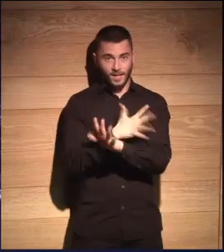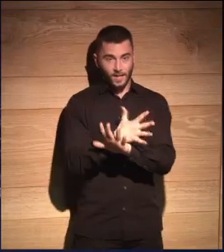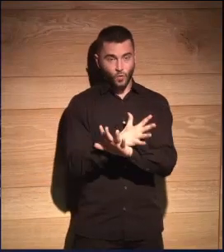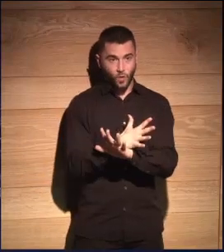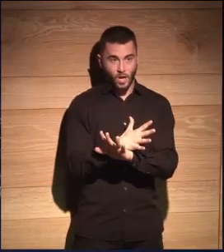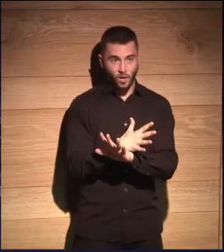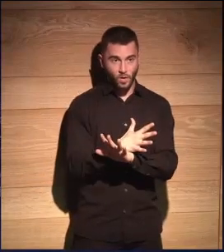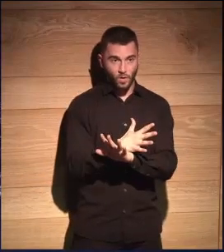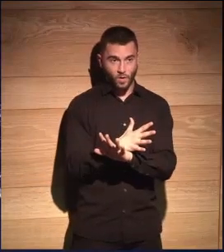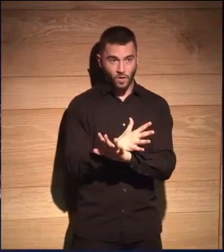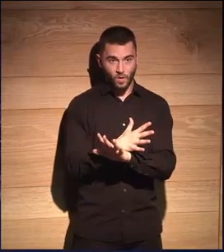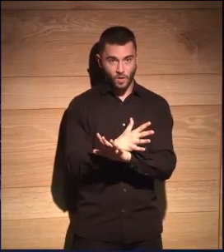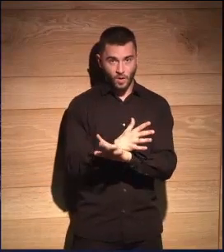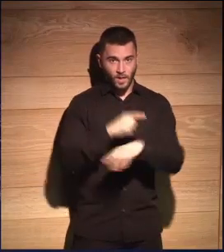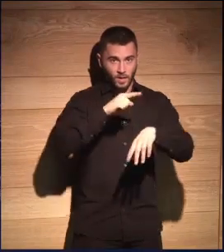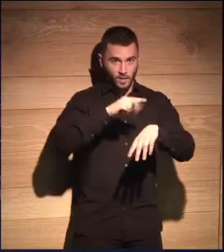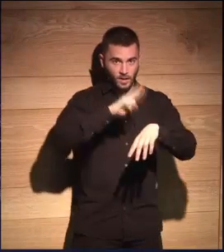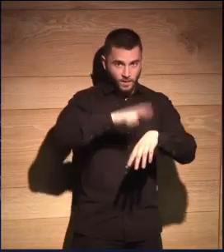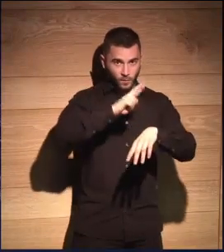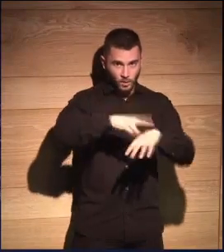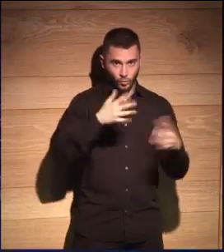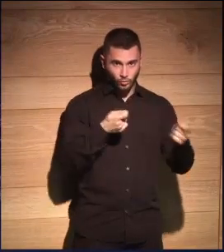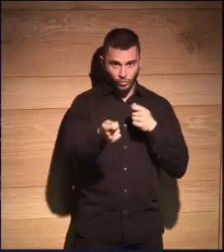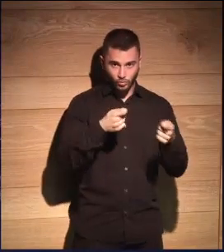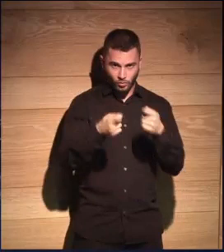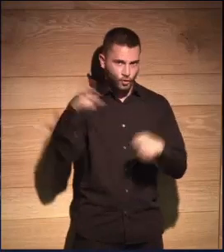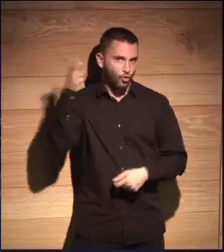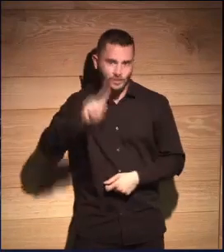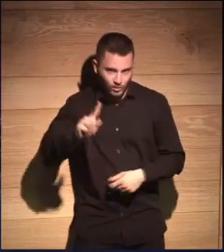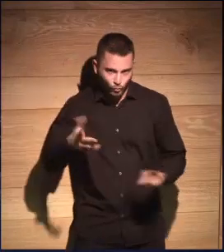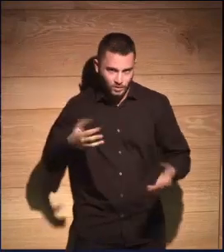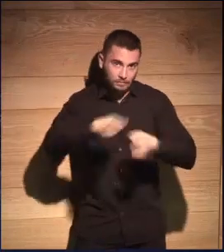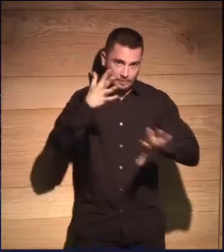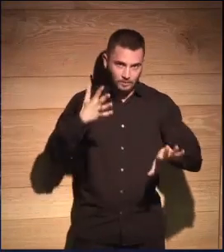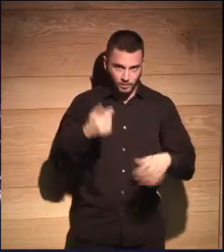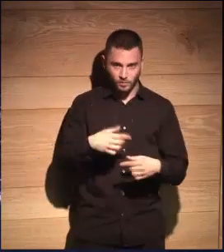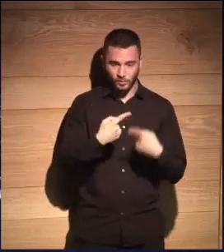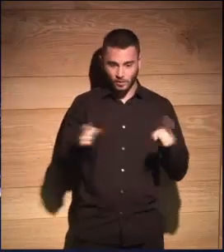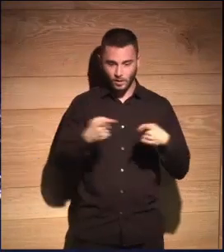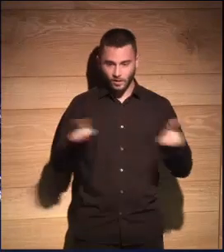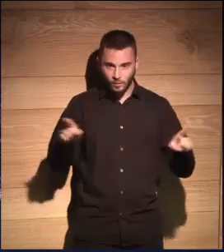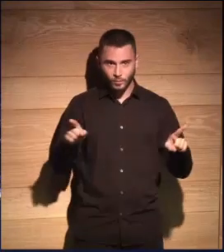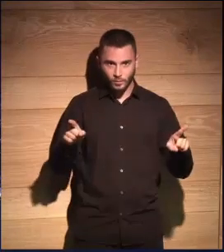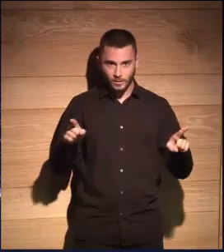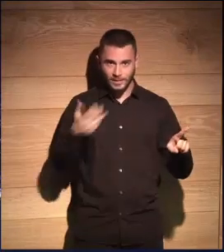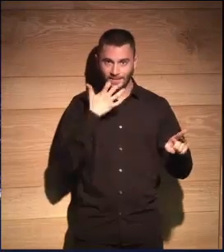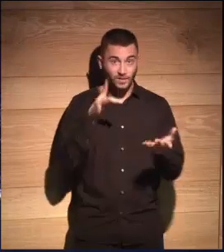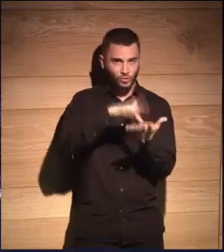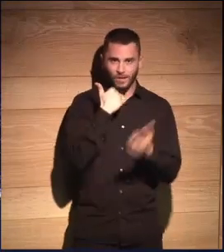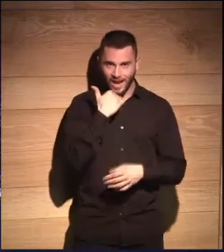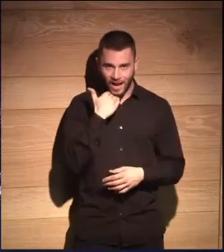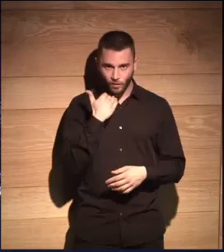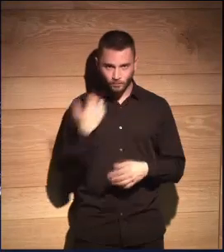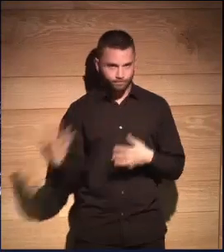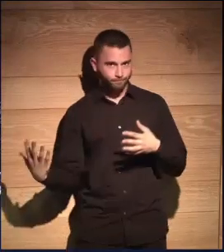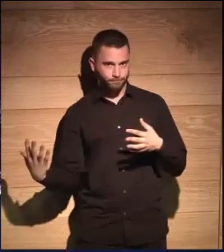que no se oye, por suerte, y toda la música está compasada. De tal modo que si está sucediendo algo, llega un